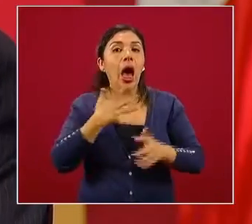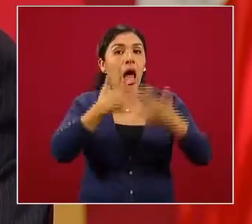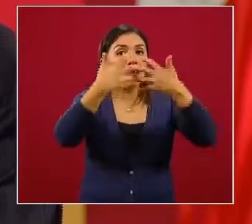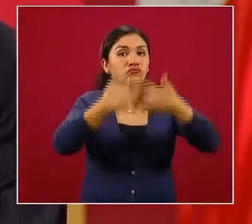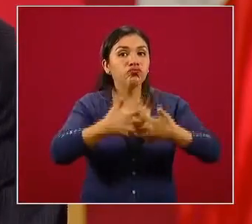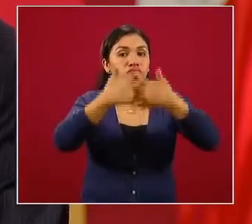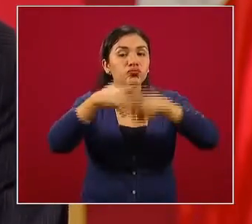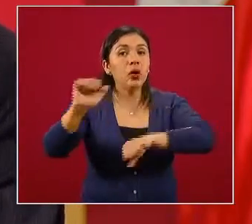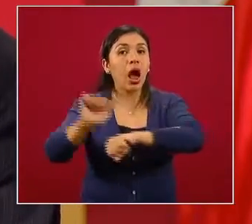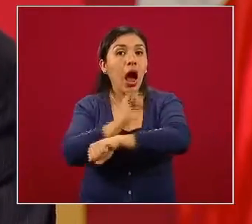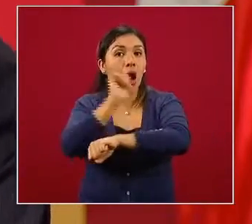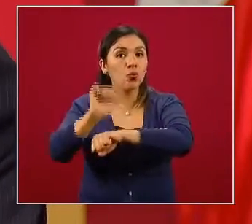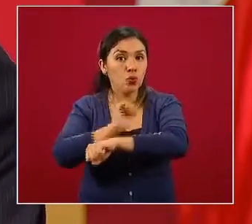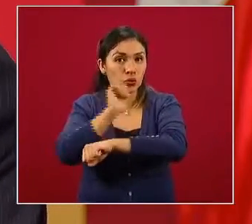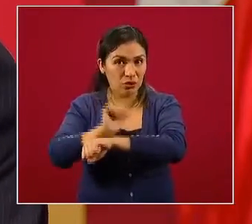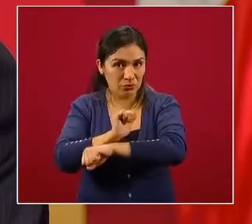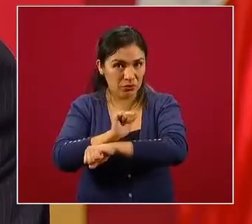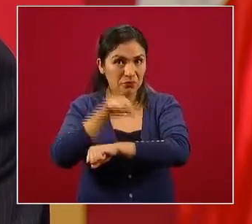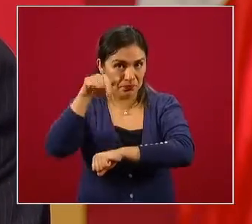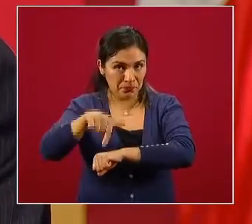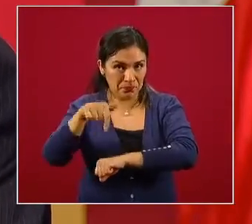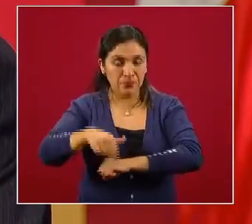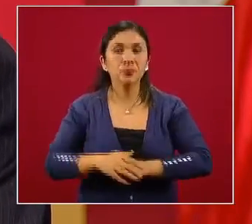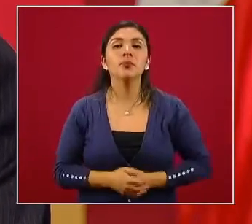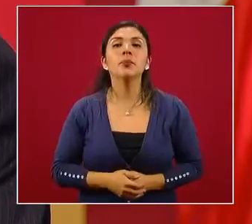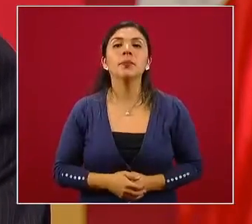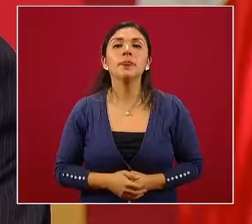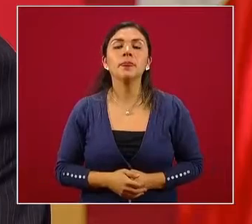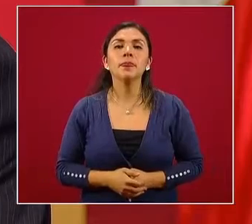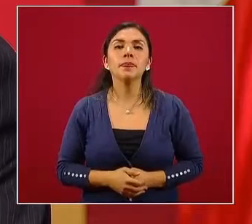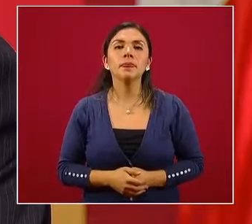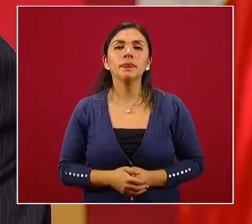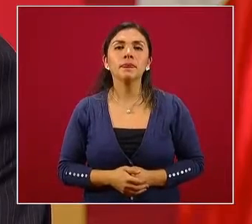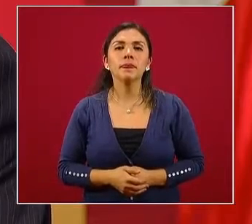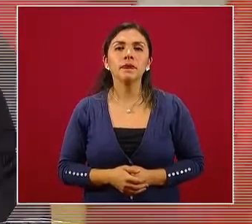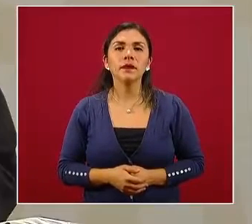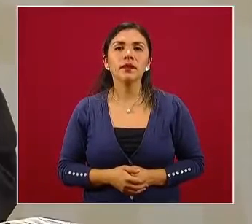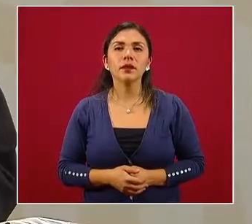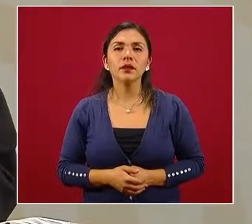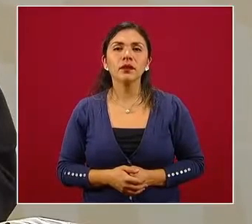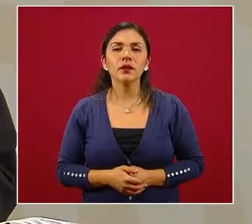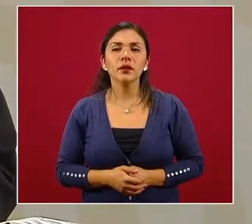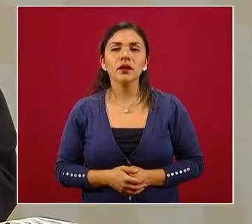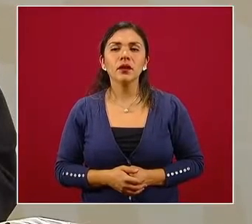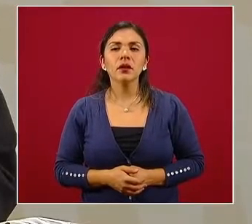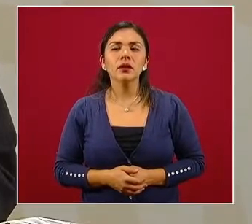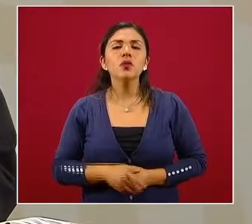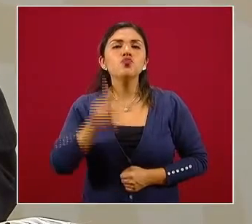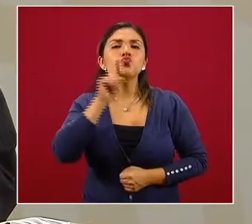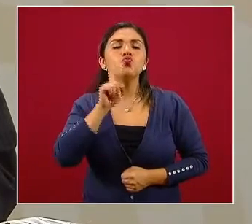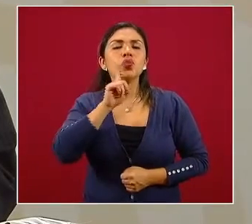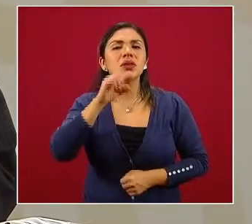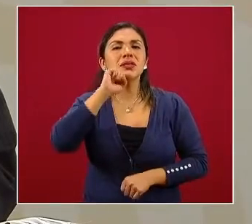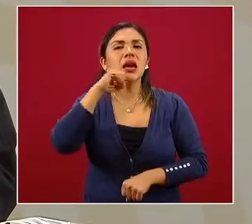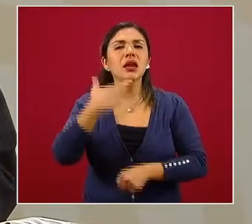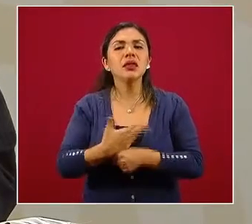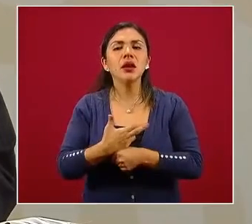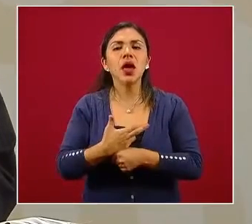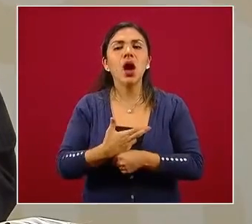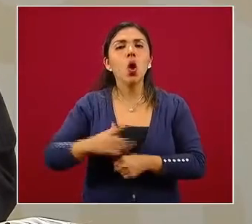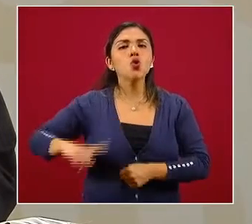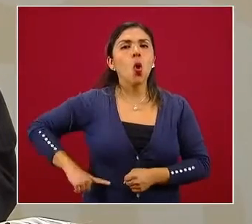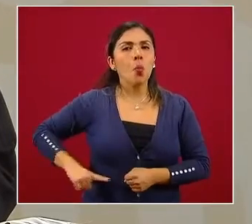productiva automotriz, de la línea automotriz, y lo convocó la secretaria